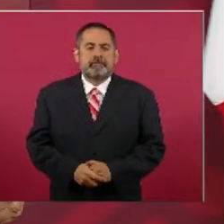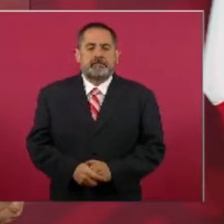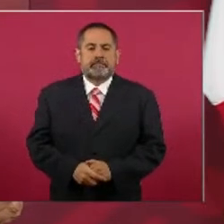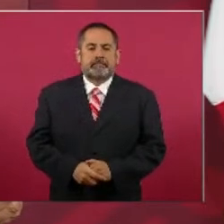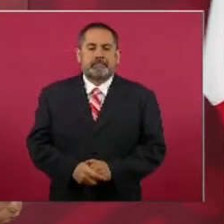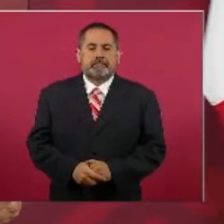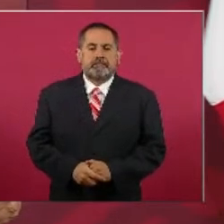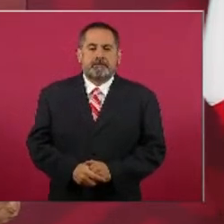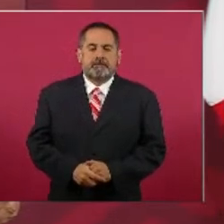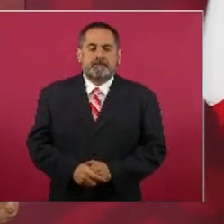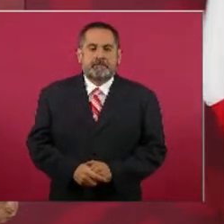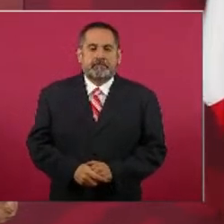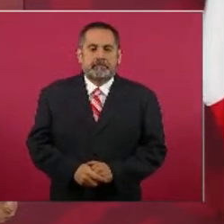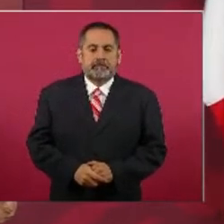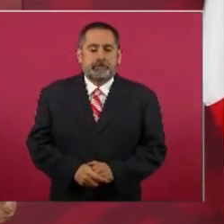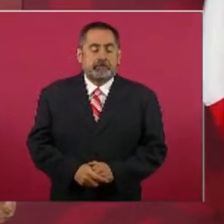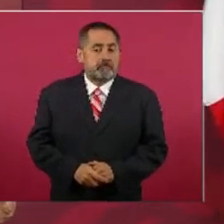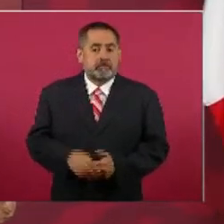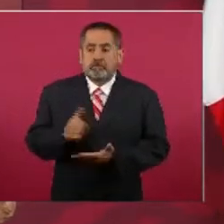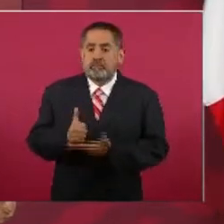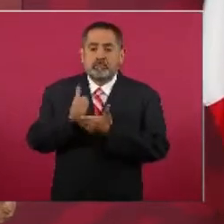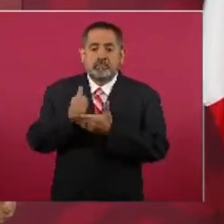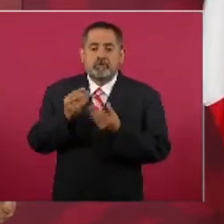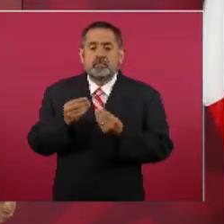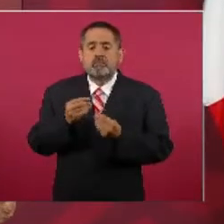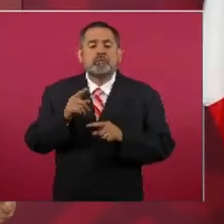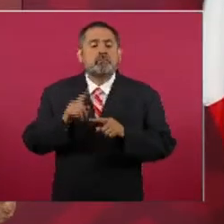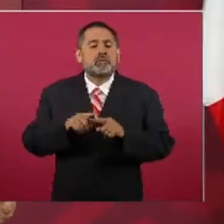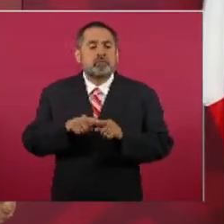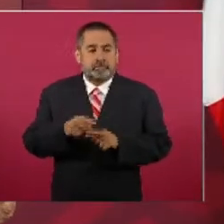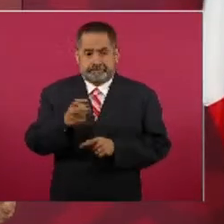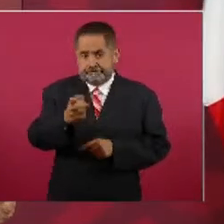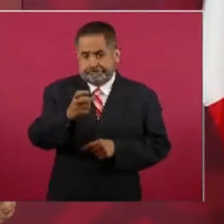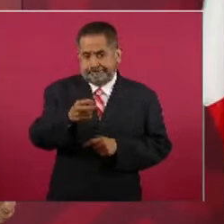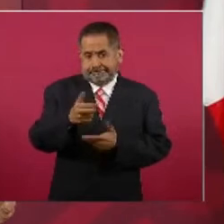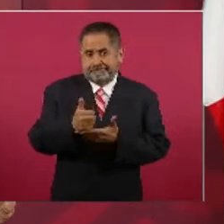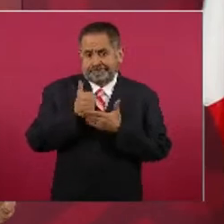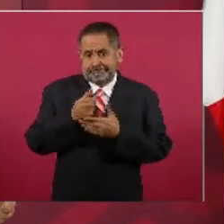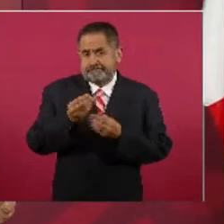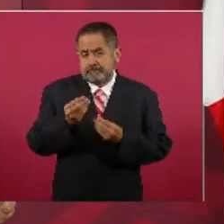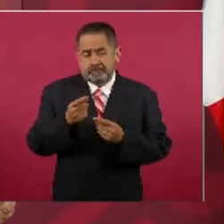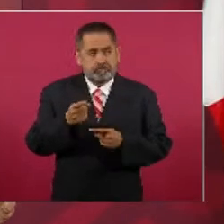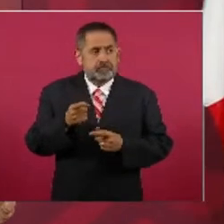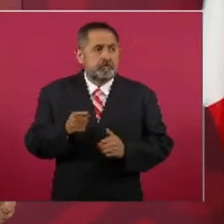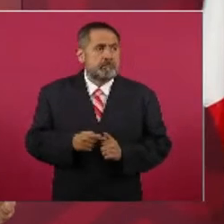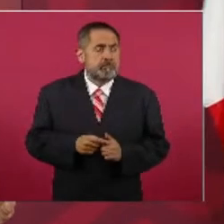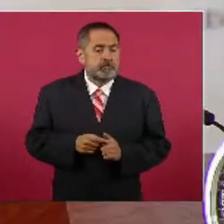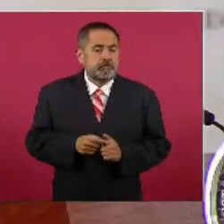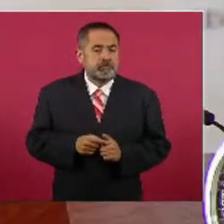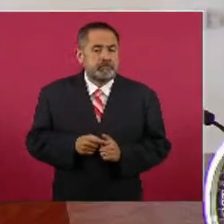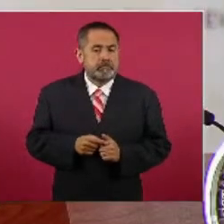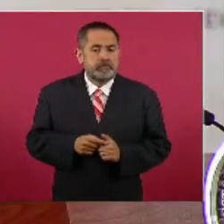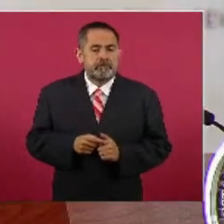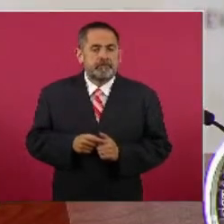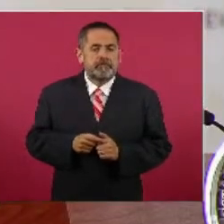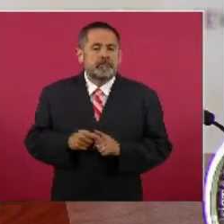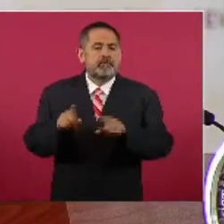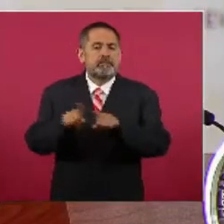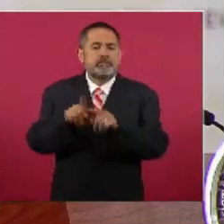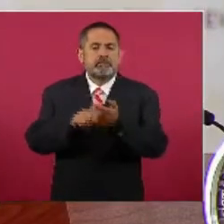y nos ayudó mucho eso como el caso de